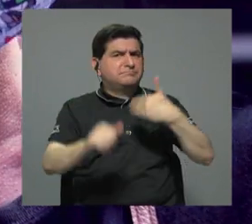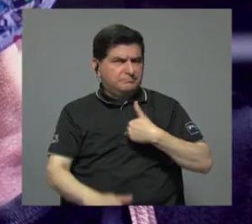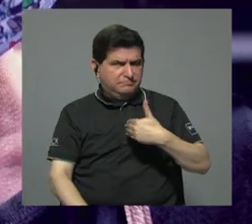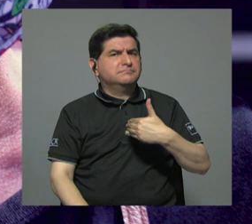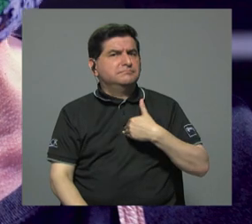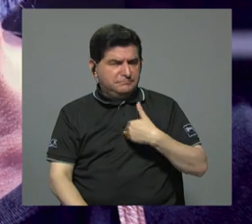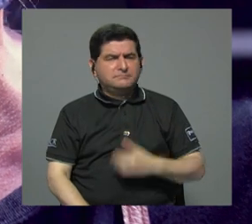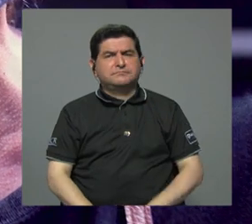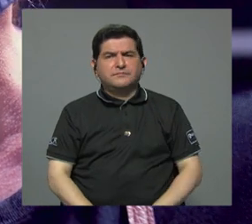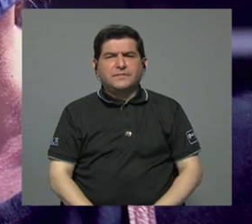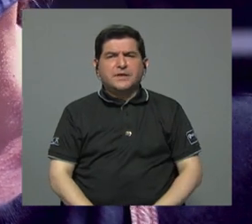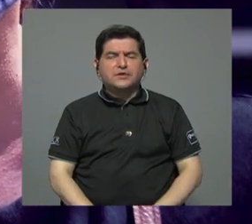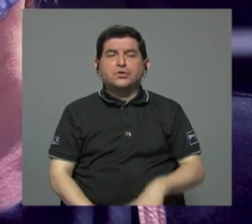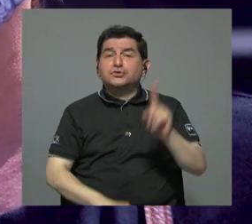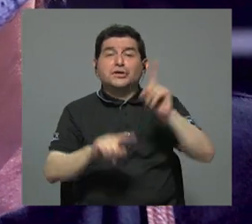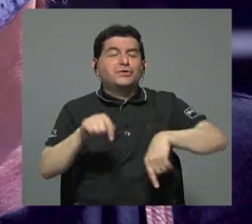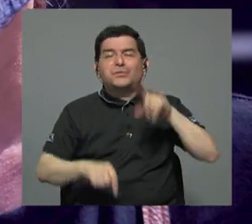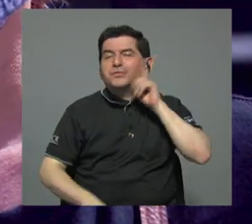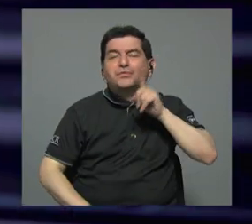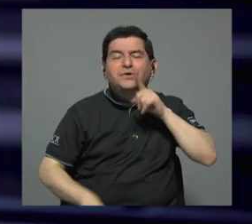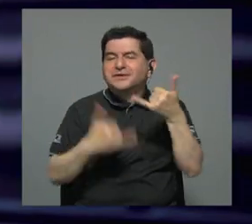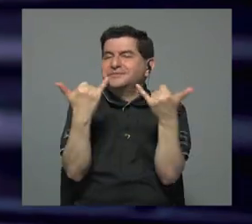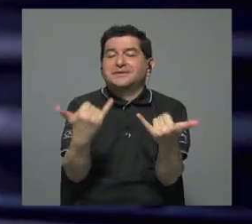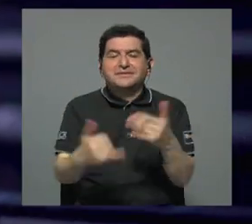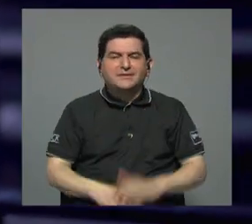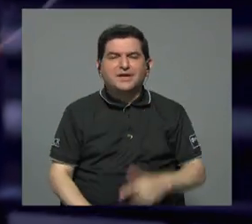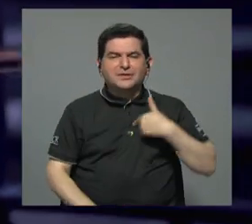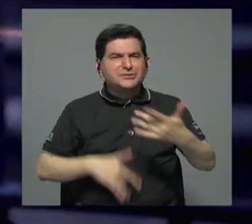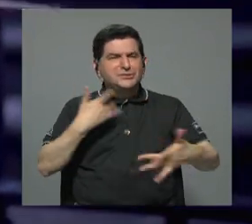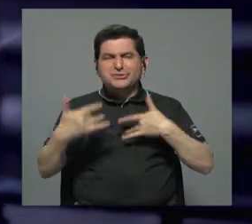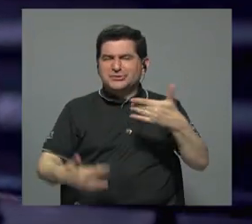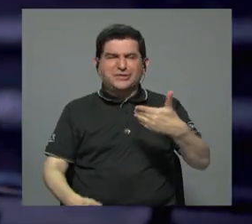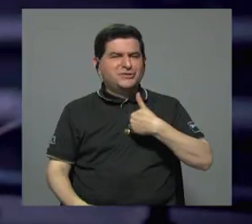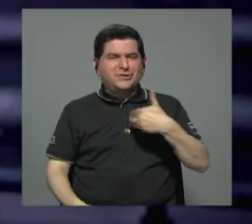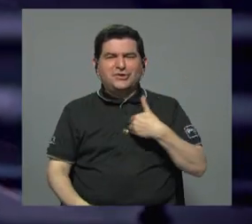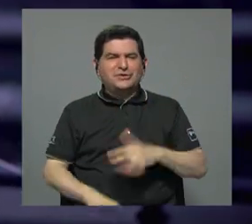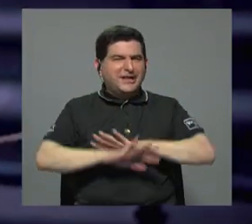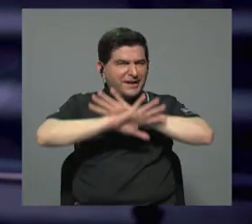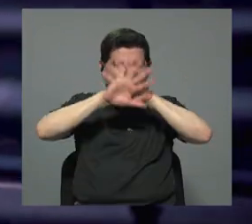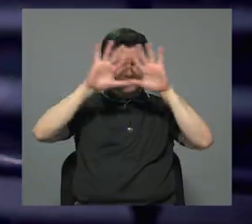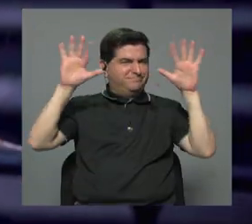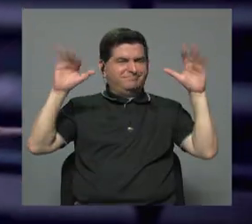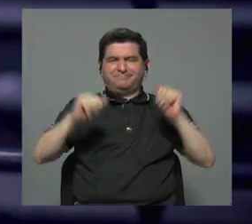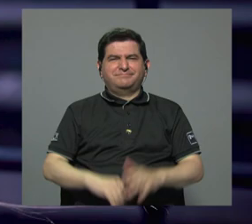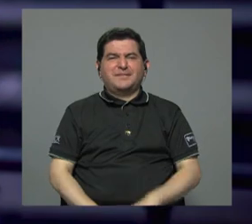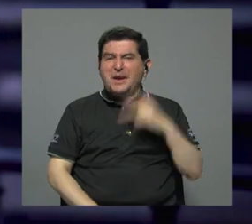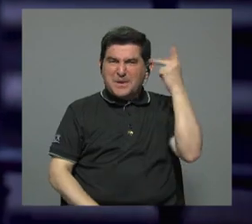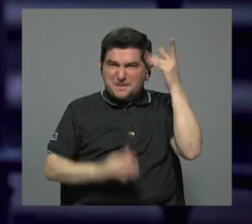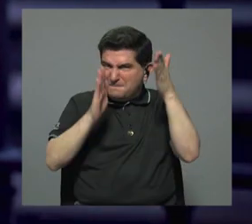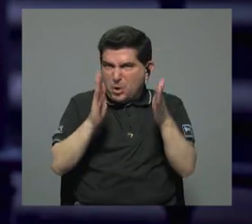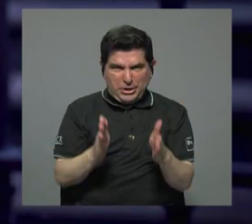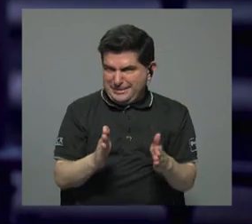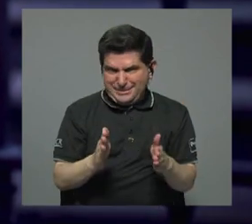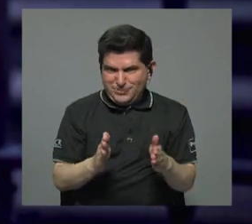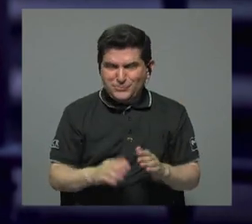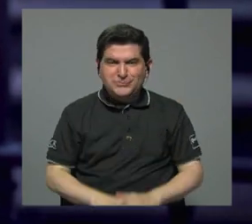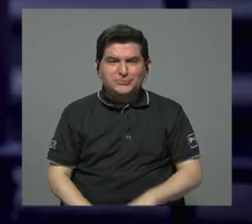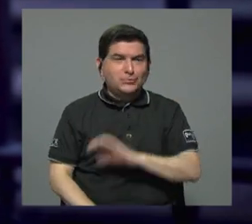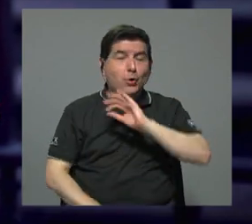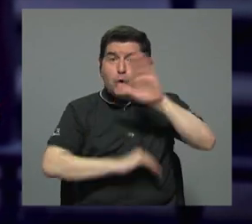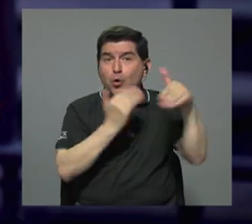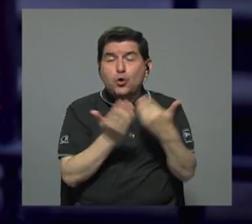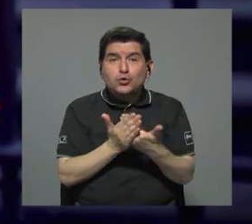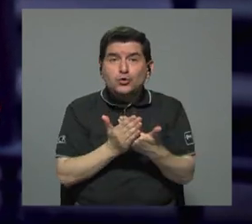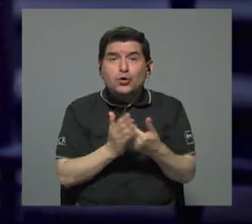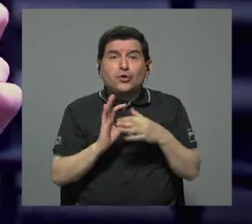entonces ya no los pueden engañar yo siento que no tienen tanta transparencia los políticos y todo lo que